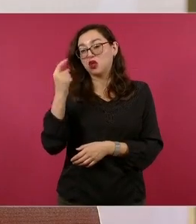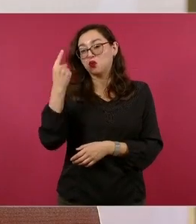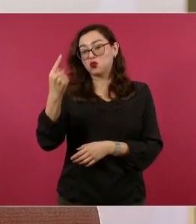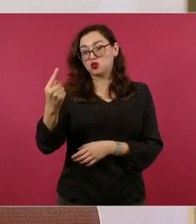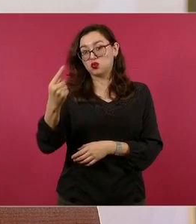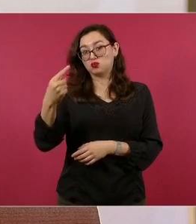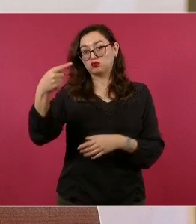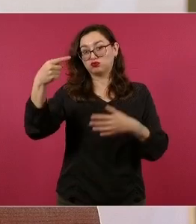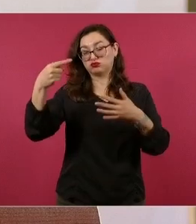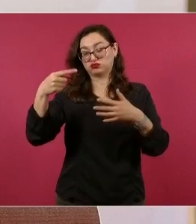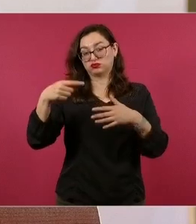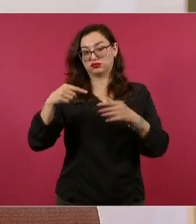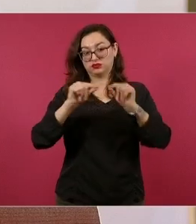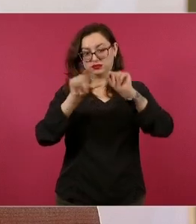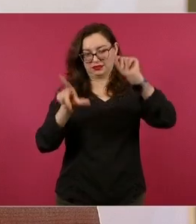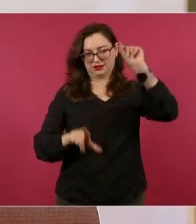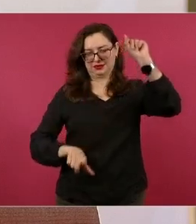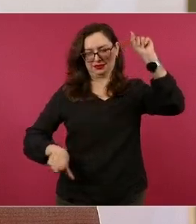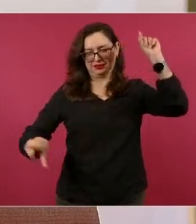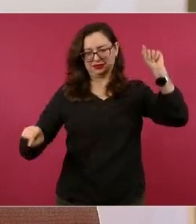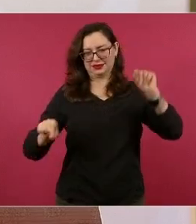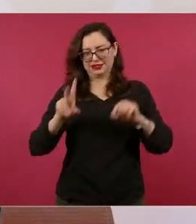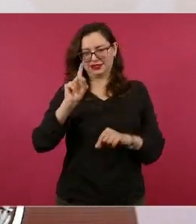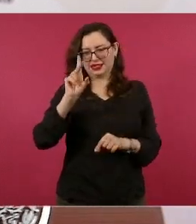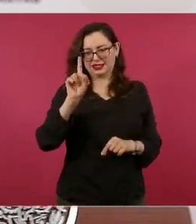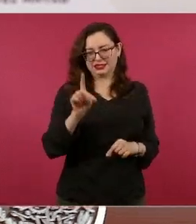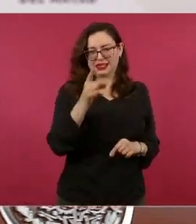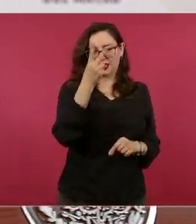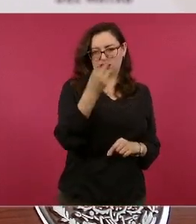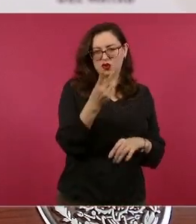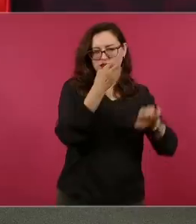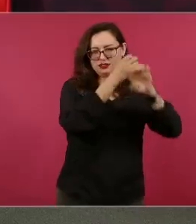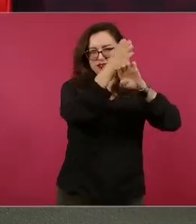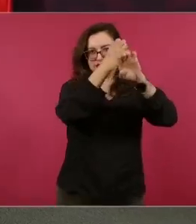O sea, increíble. Cuando yo goberné aquí,